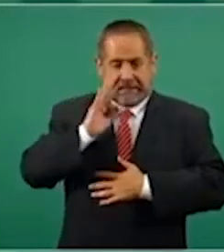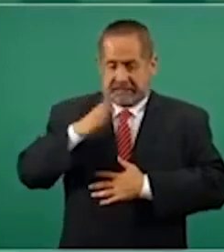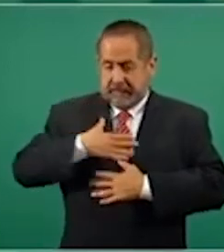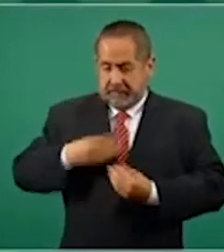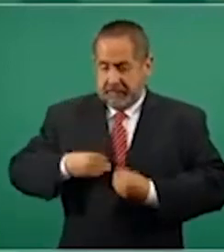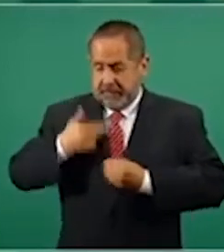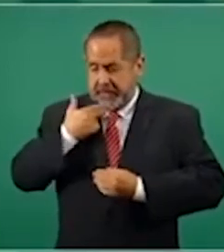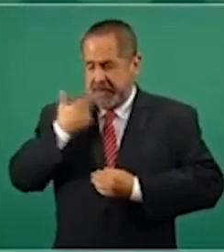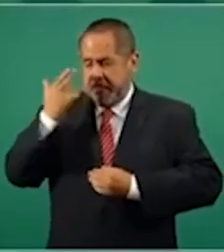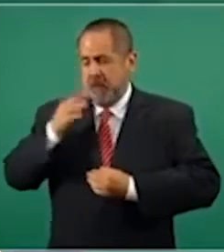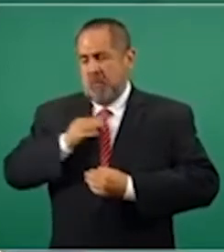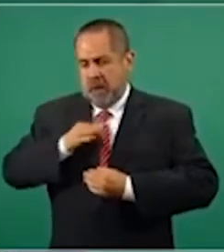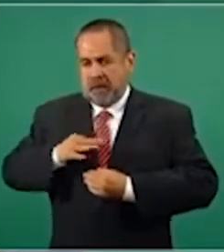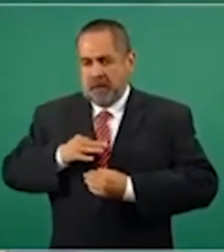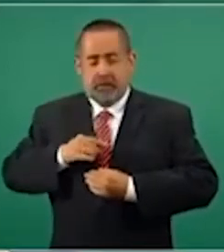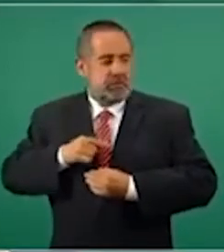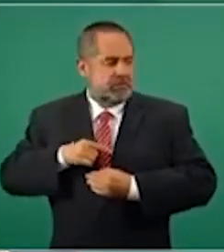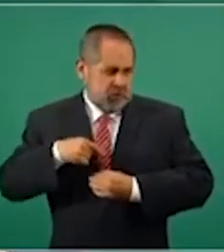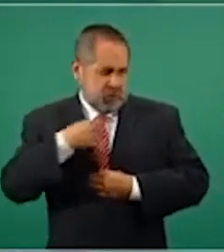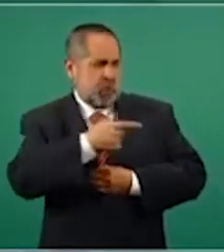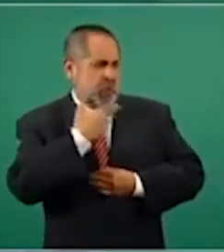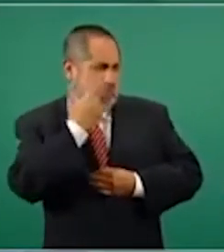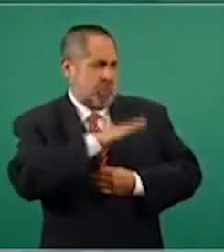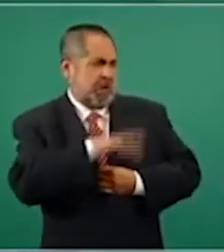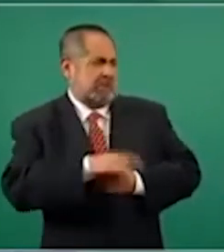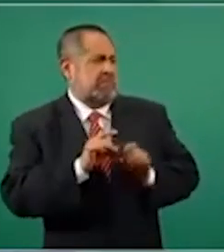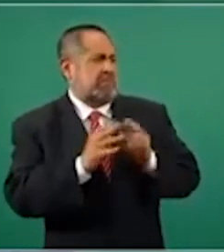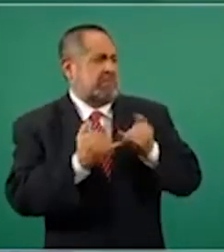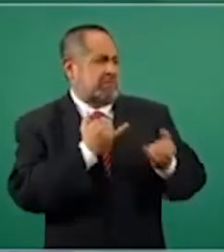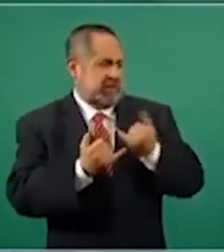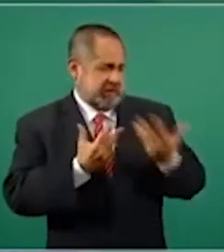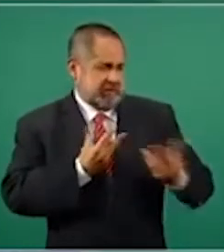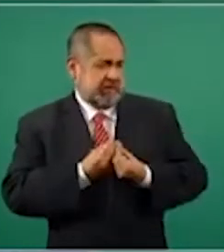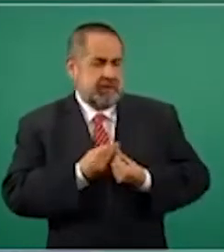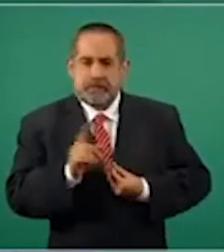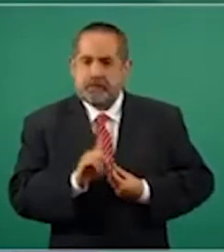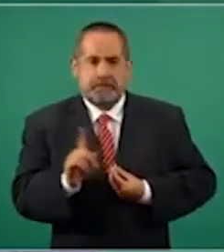pero no tiene el derecho de poner en riesgo la vida de los demás.